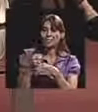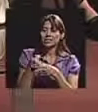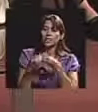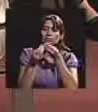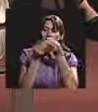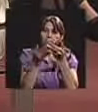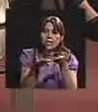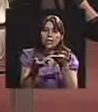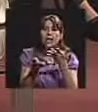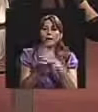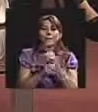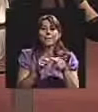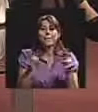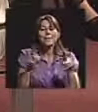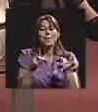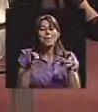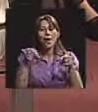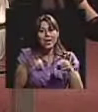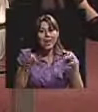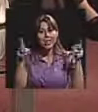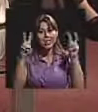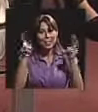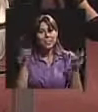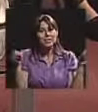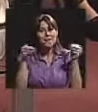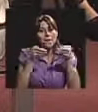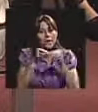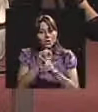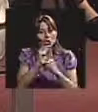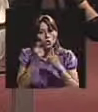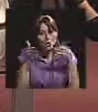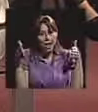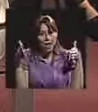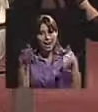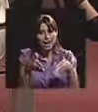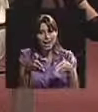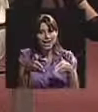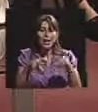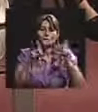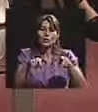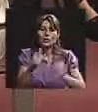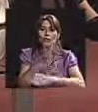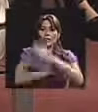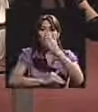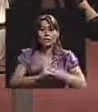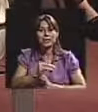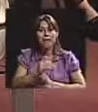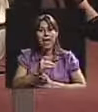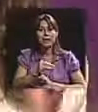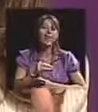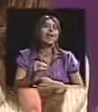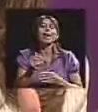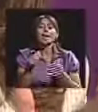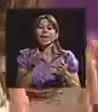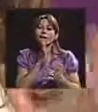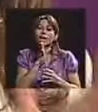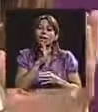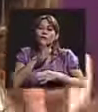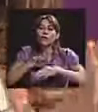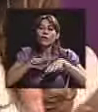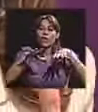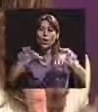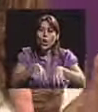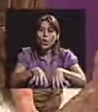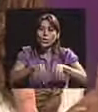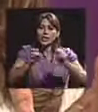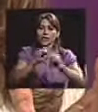tema es que las personas con discapacidad, desde una perspectiva más de terminología, sino de conquista social, ya no